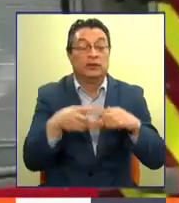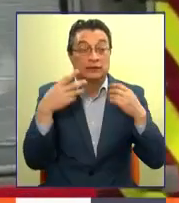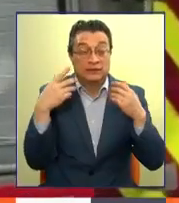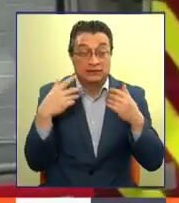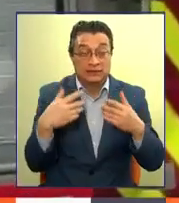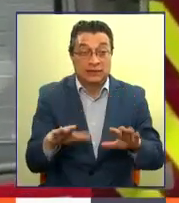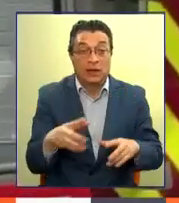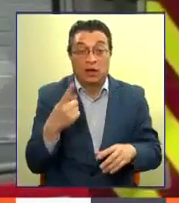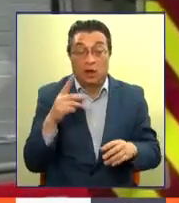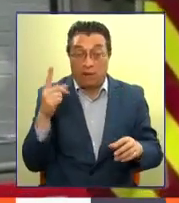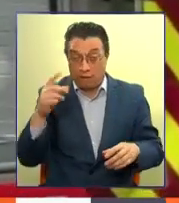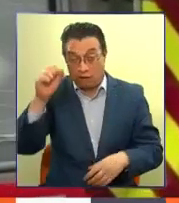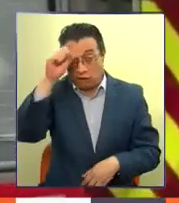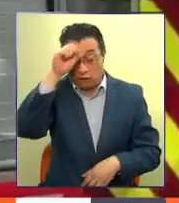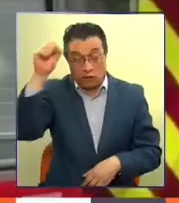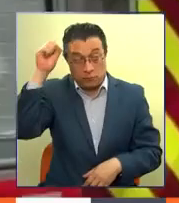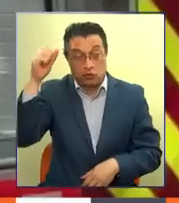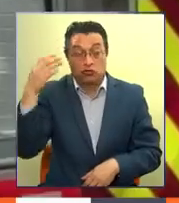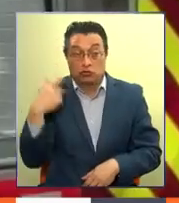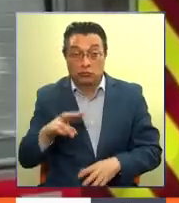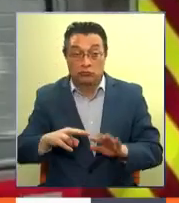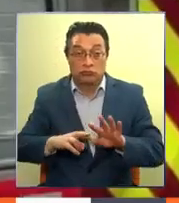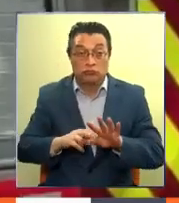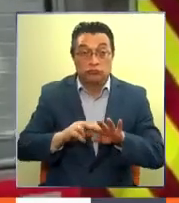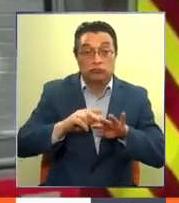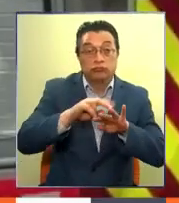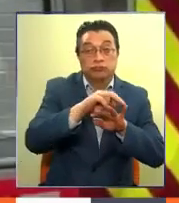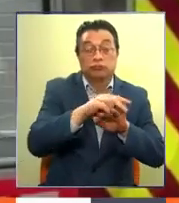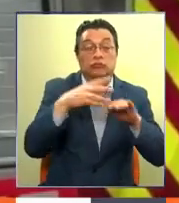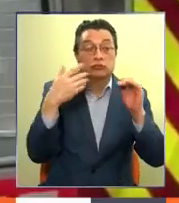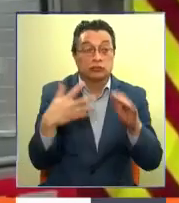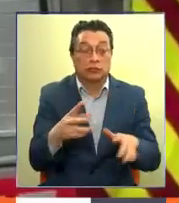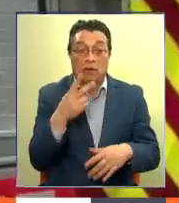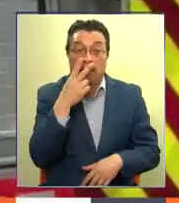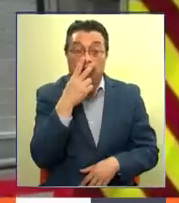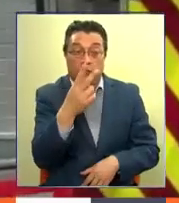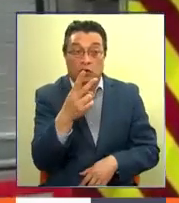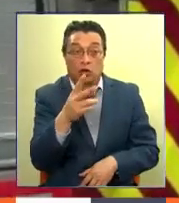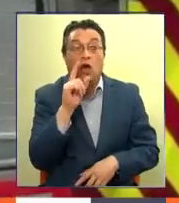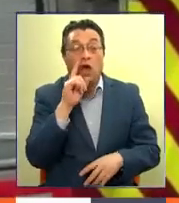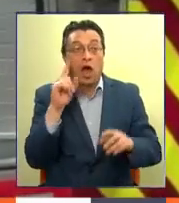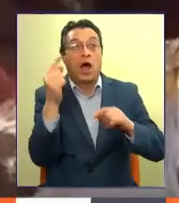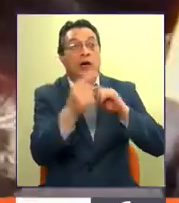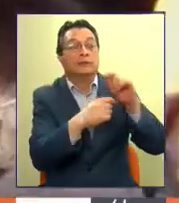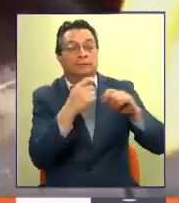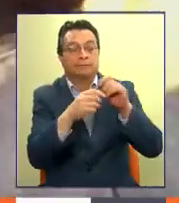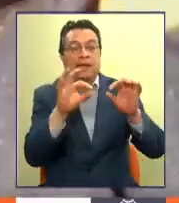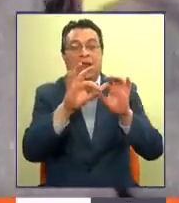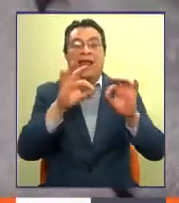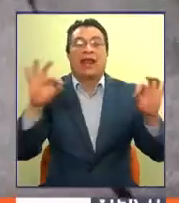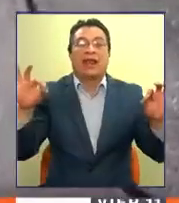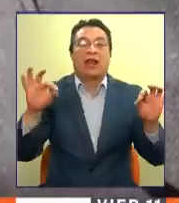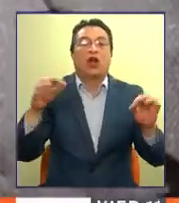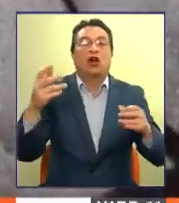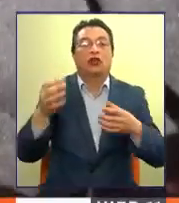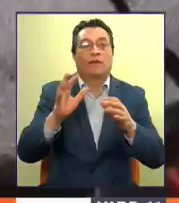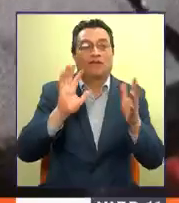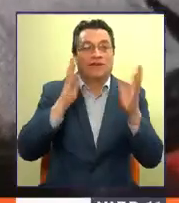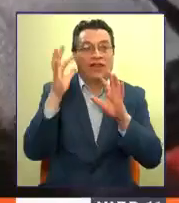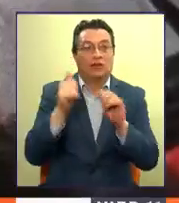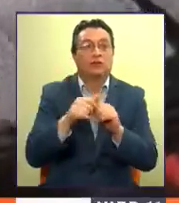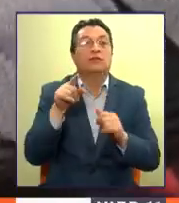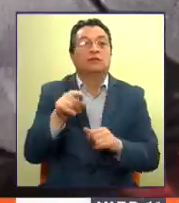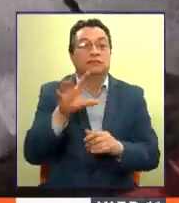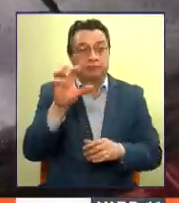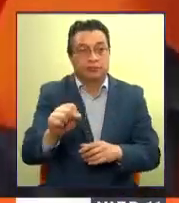uno de los primeros bomberos nuestros subió, ¿cierto?, se percató de que el ave se encontraba enganchada con hilo curado. Finalmente este animal fue rescatado